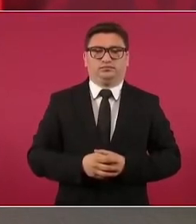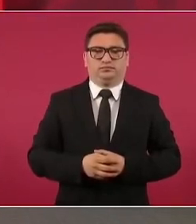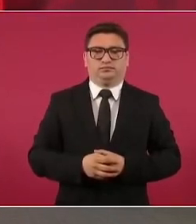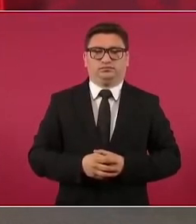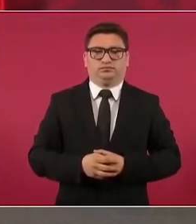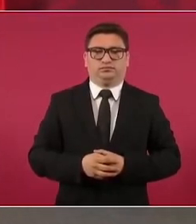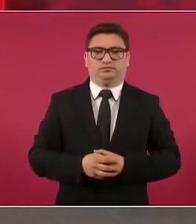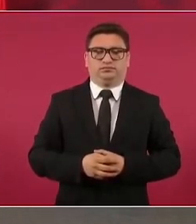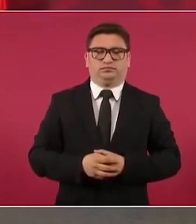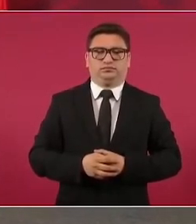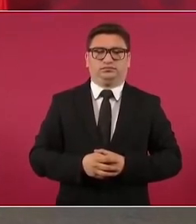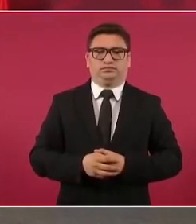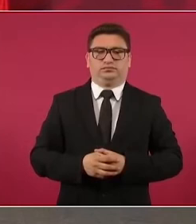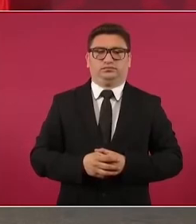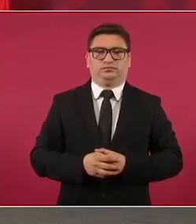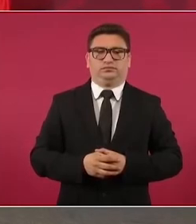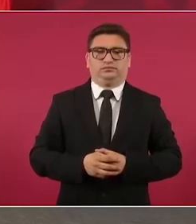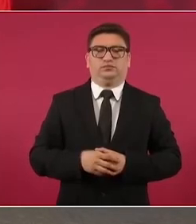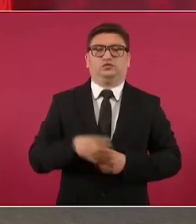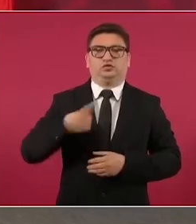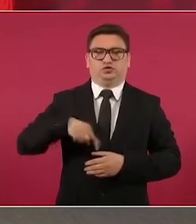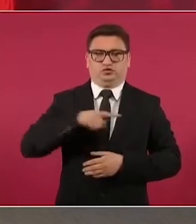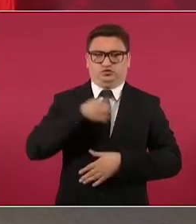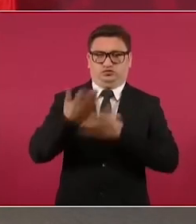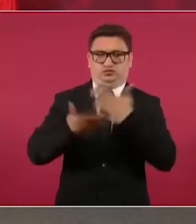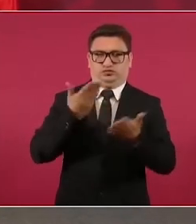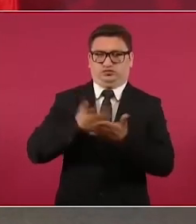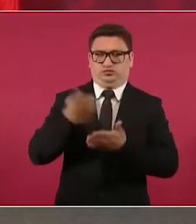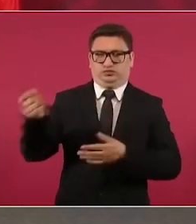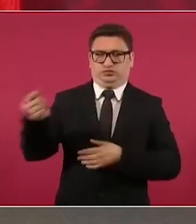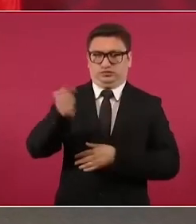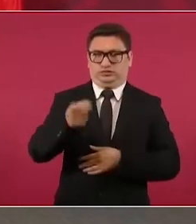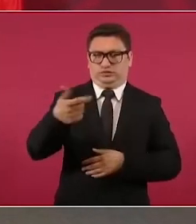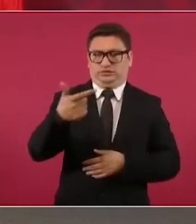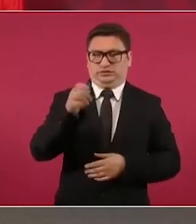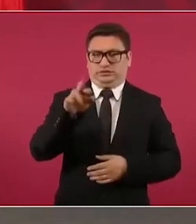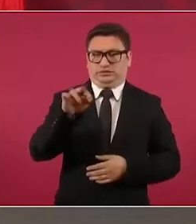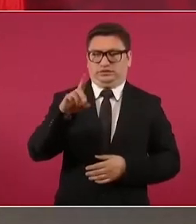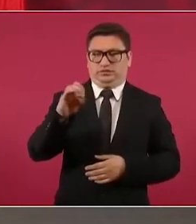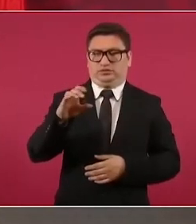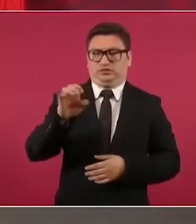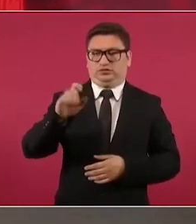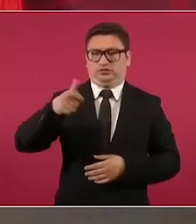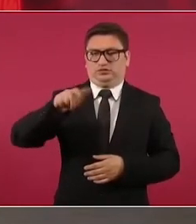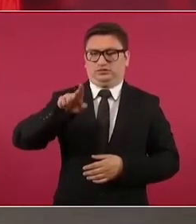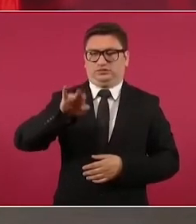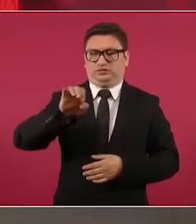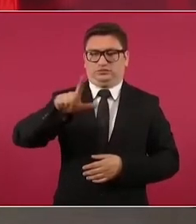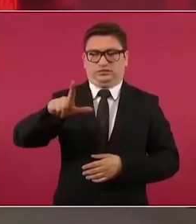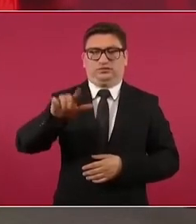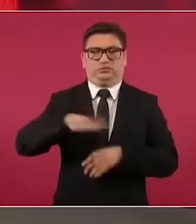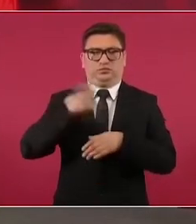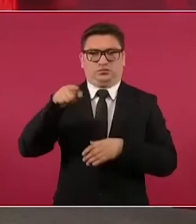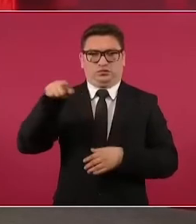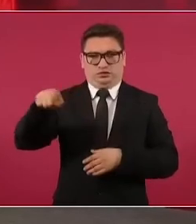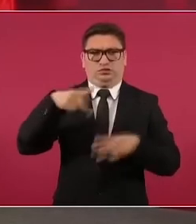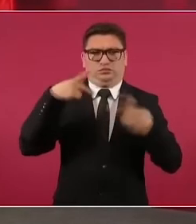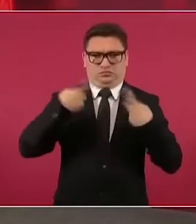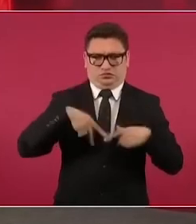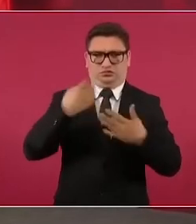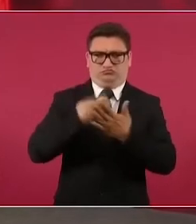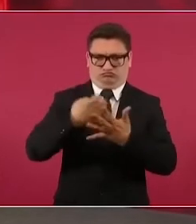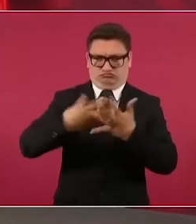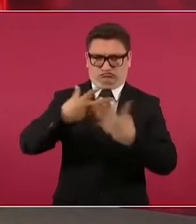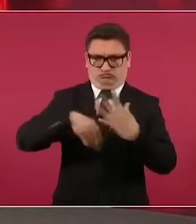Y estamos proponiendo a Gerardo Esquivel porque es un buen